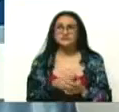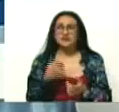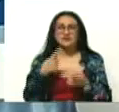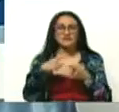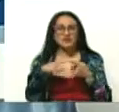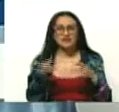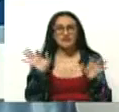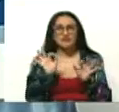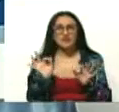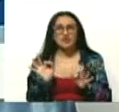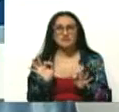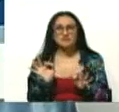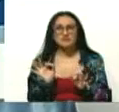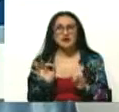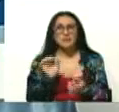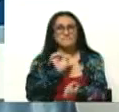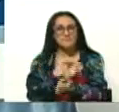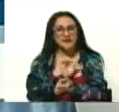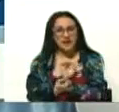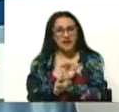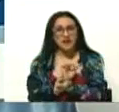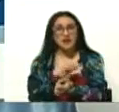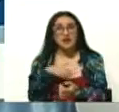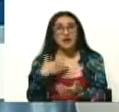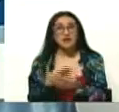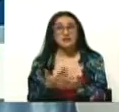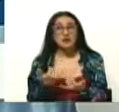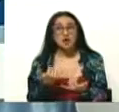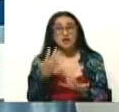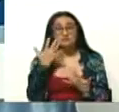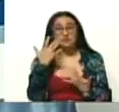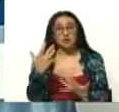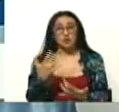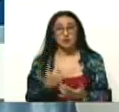maneras en la que se va desarrollando, y que hemos visto cómo